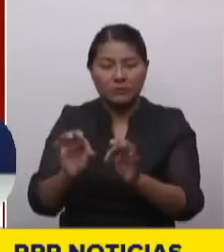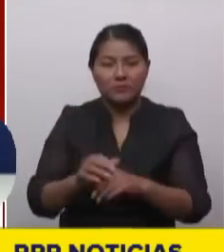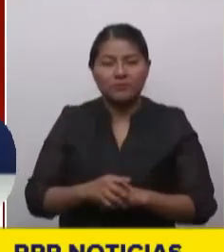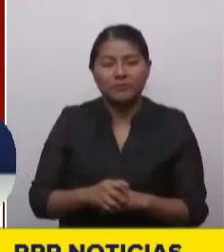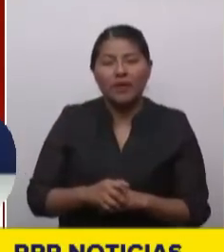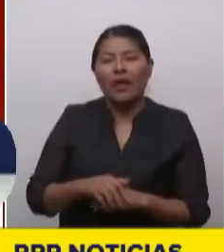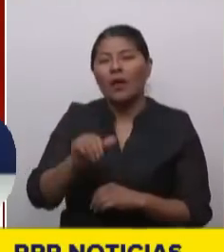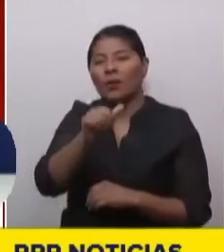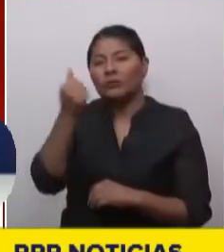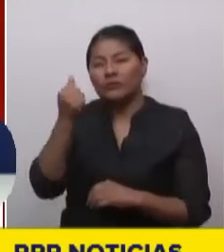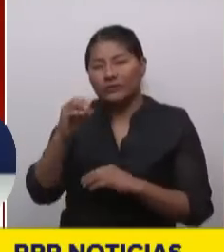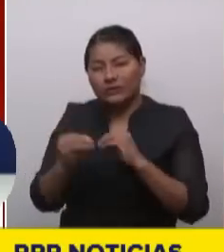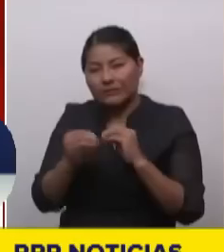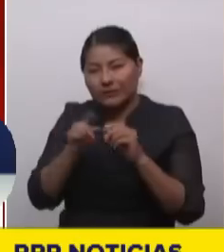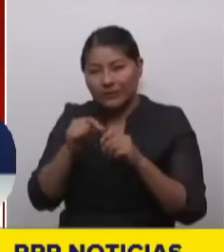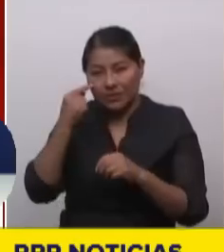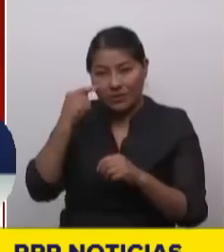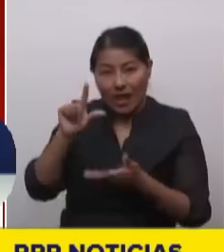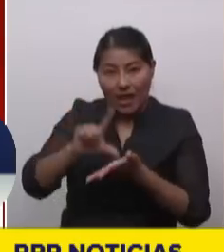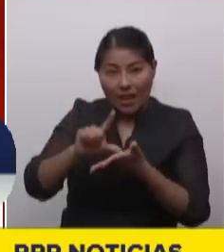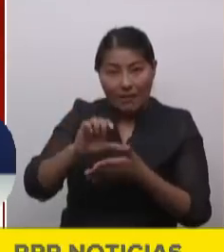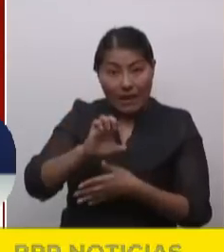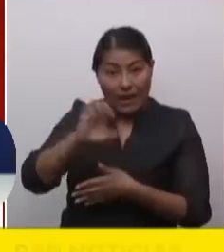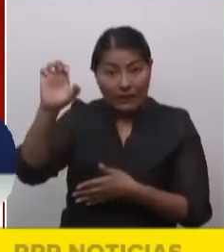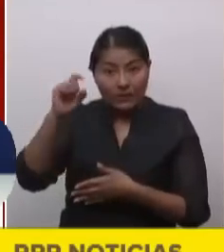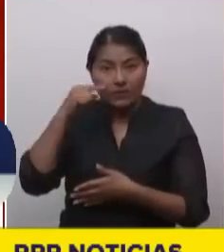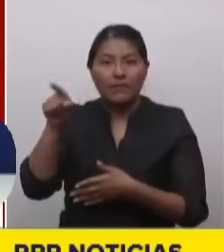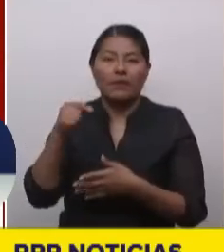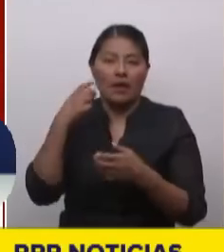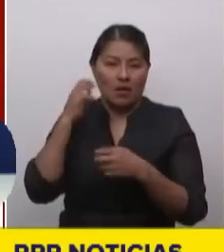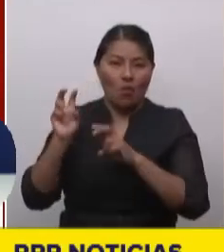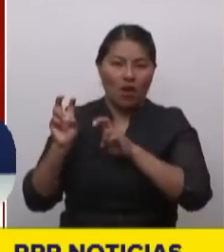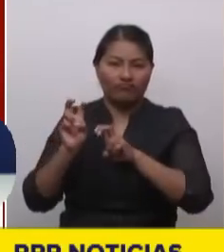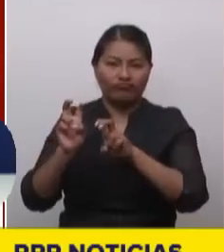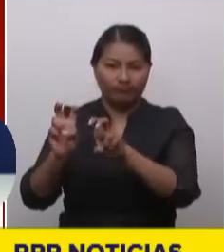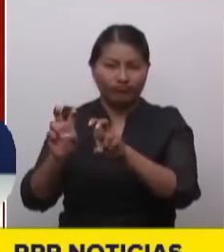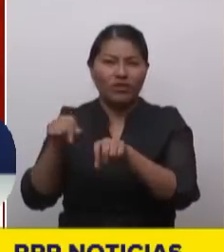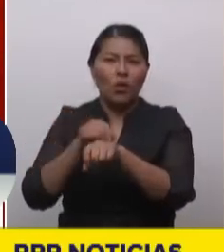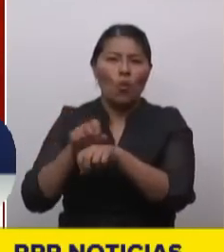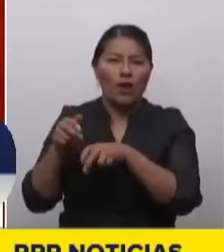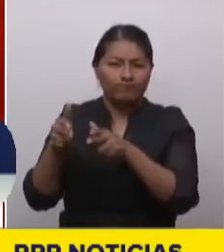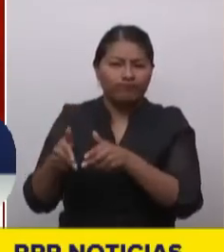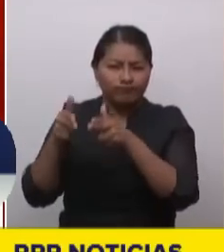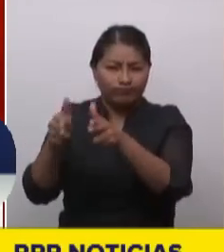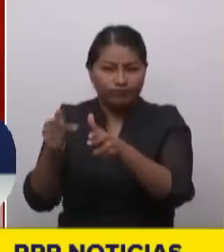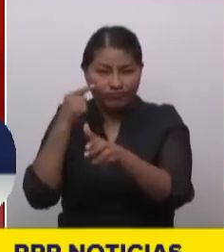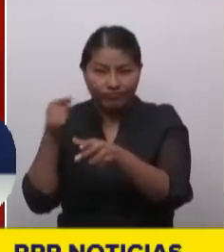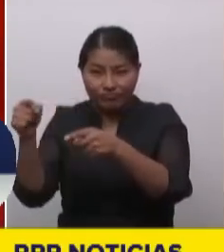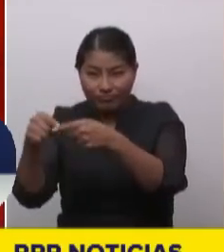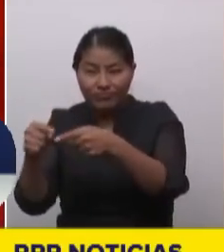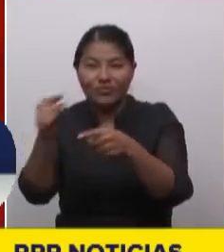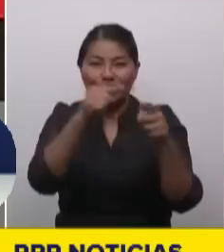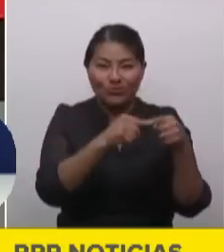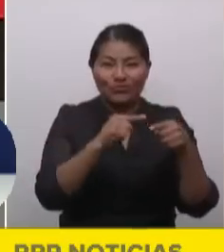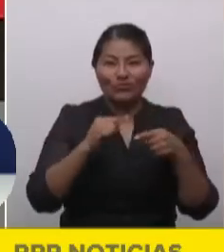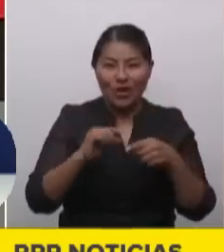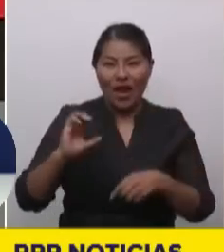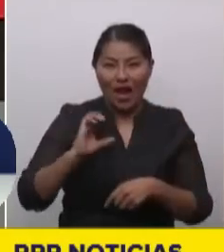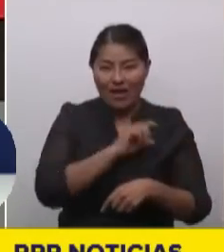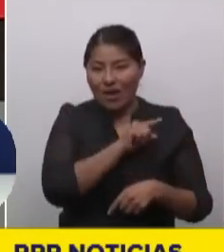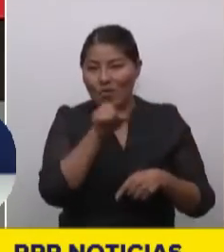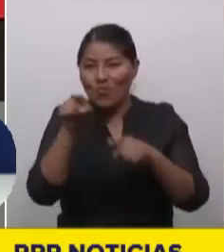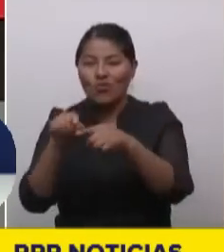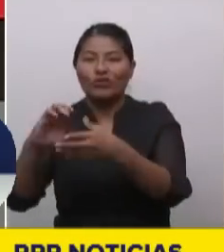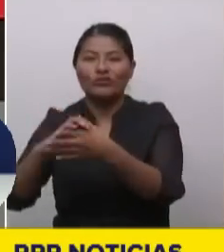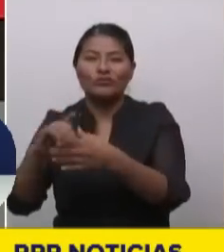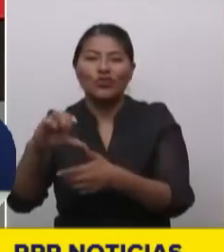importante también es para Lima Este, el tren Chosica-Callao y Callao-Chosica. ¿Tiempo? Para llevar a 1 millón de pasajeros.